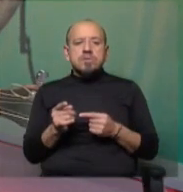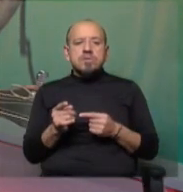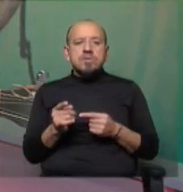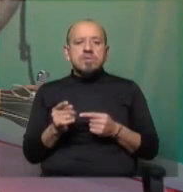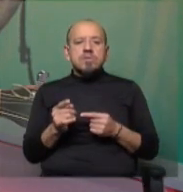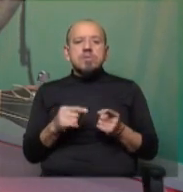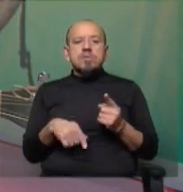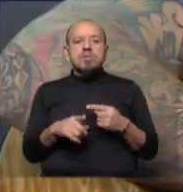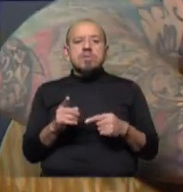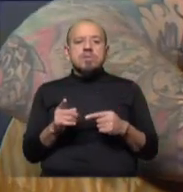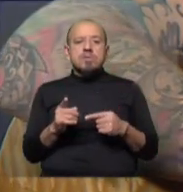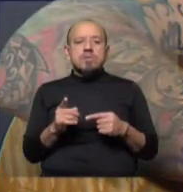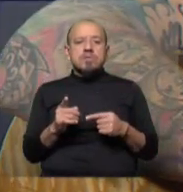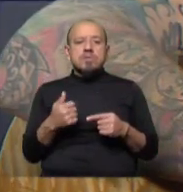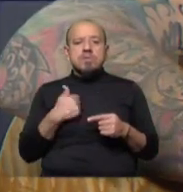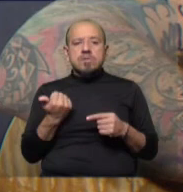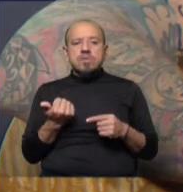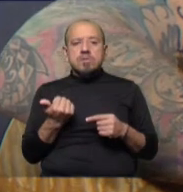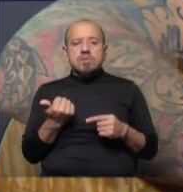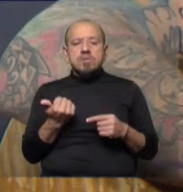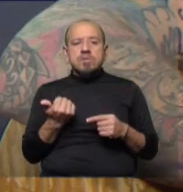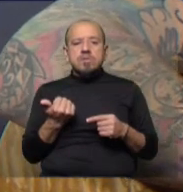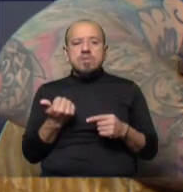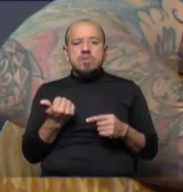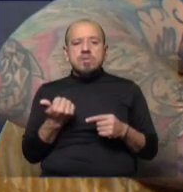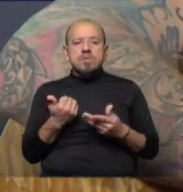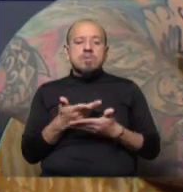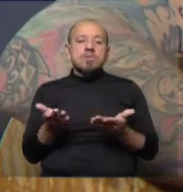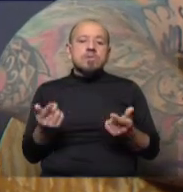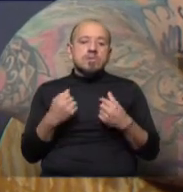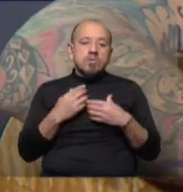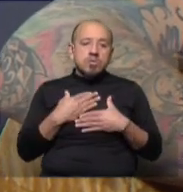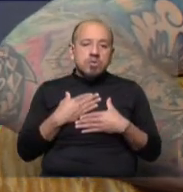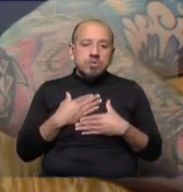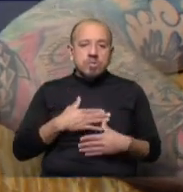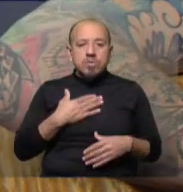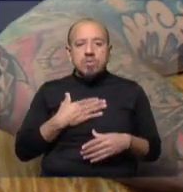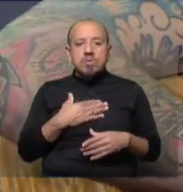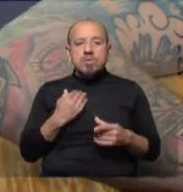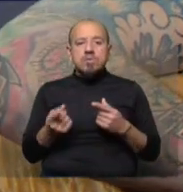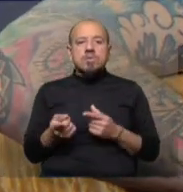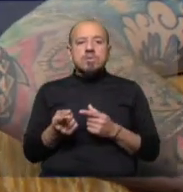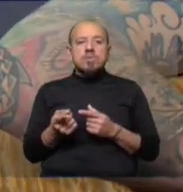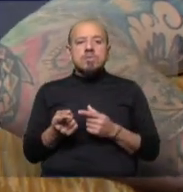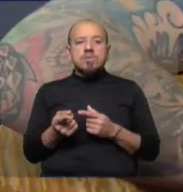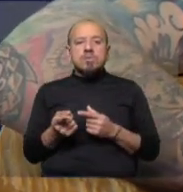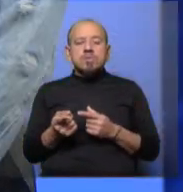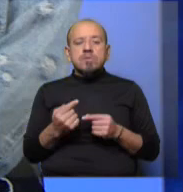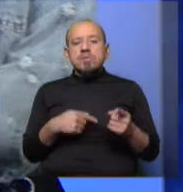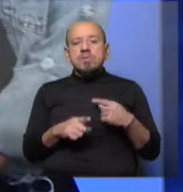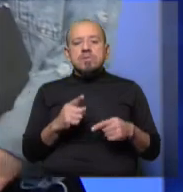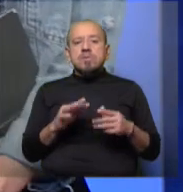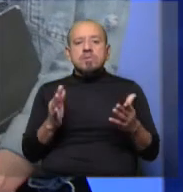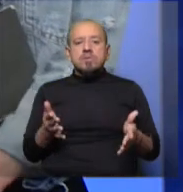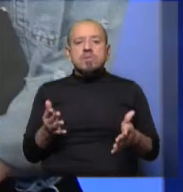puertita, decís, bueno, vamos a aprovecharla, vamos a mostrar lo nuestro. Nosotros estamos encantados con todo lo que viene sucediendo, la verdad. ¿Y cómo están